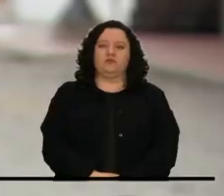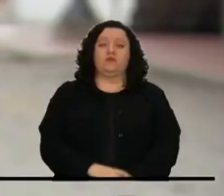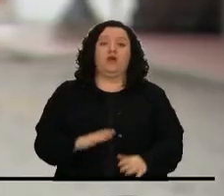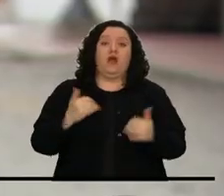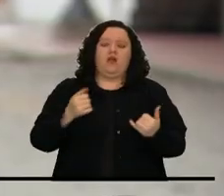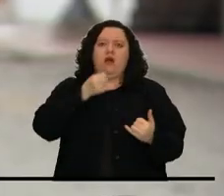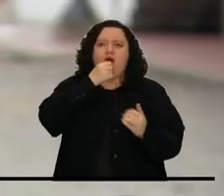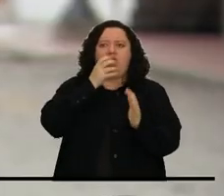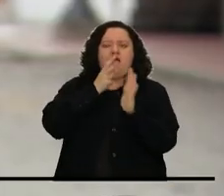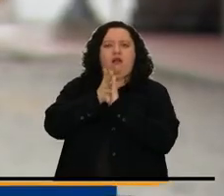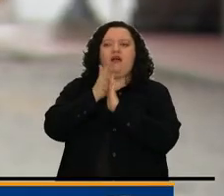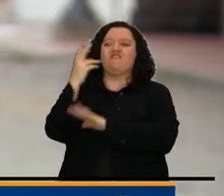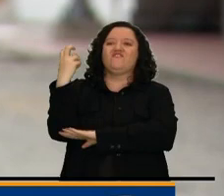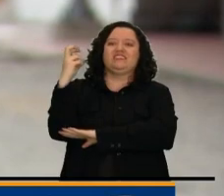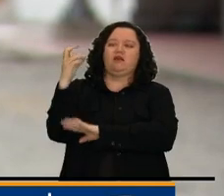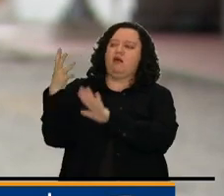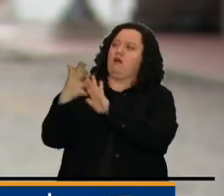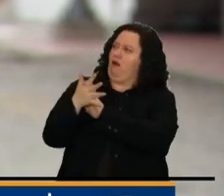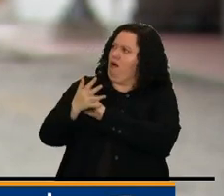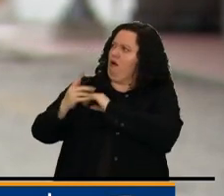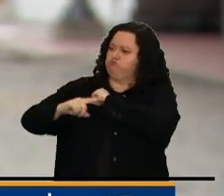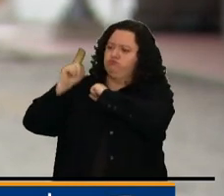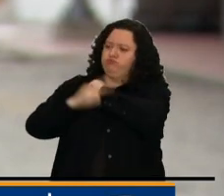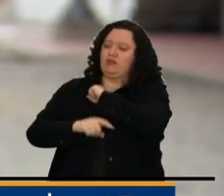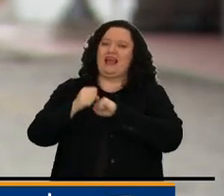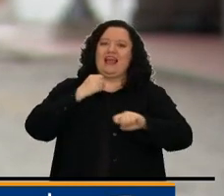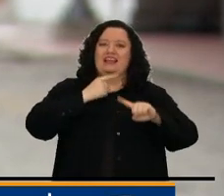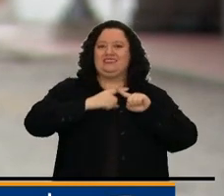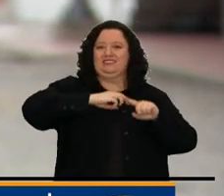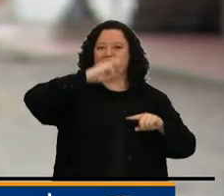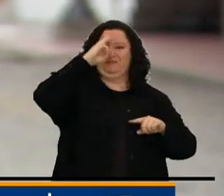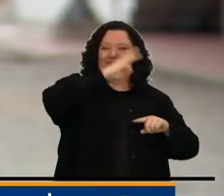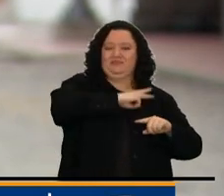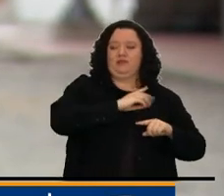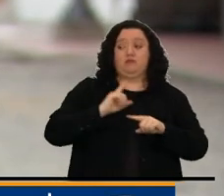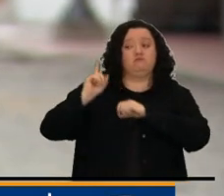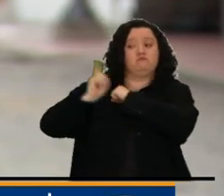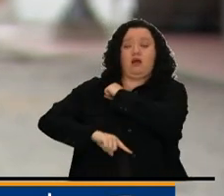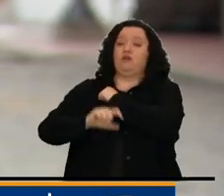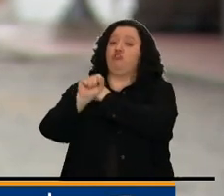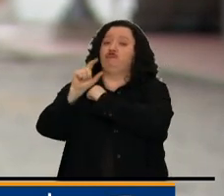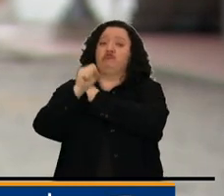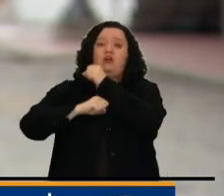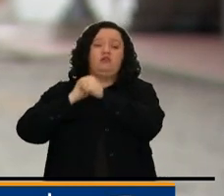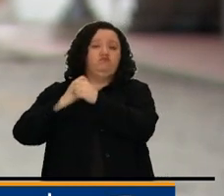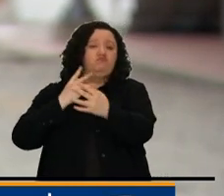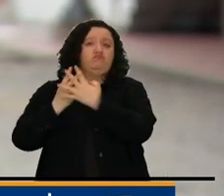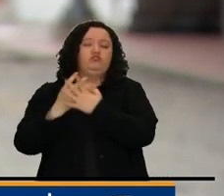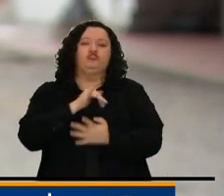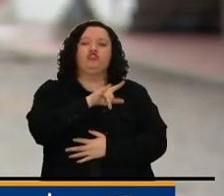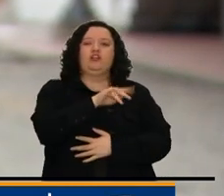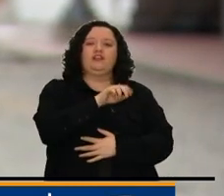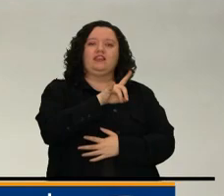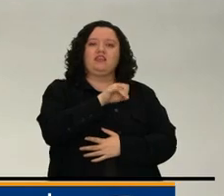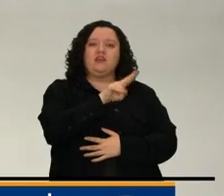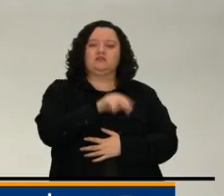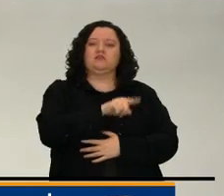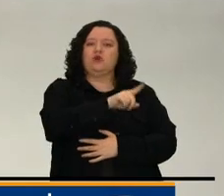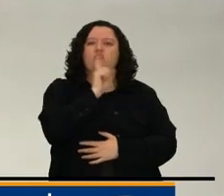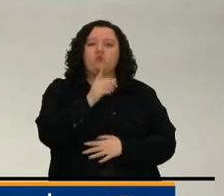Hasta ahora es noticia la Fiscalía, quien condenó a un exmiembro del Ejército Nacional a 11 años de cárcel, identificado como Jonathan Díaz, por